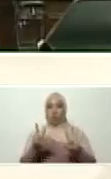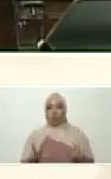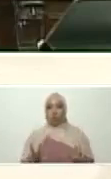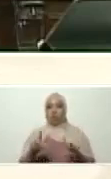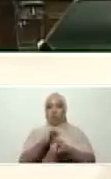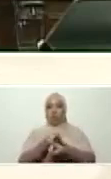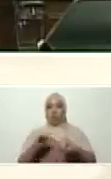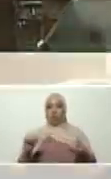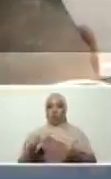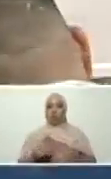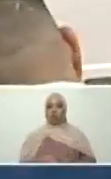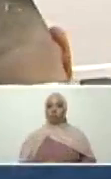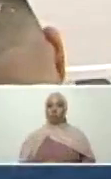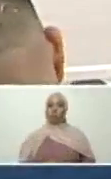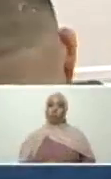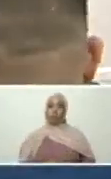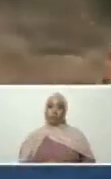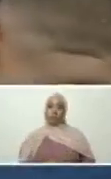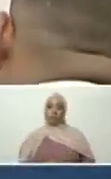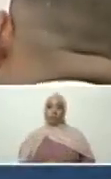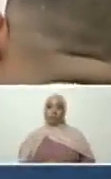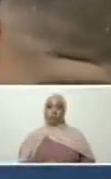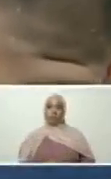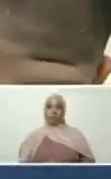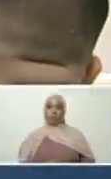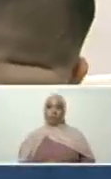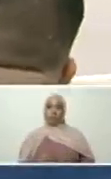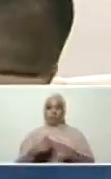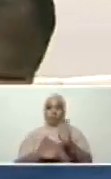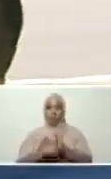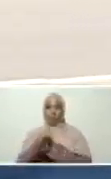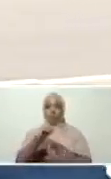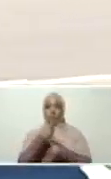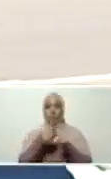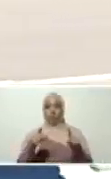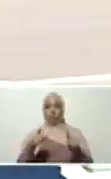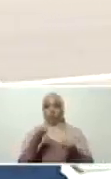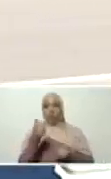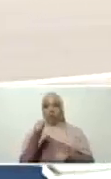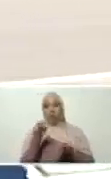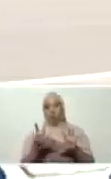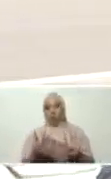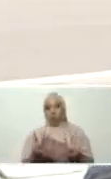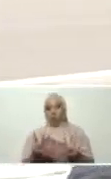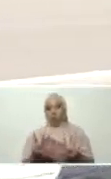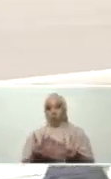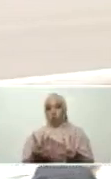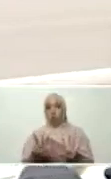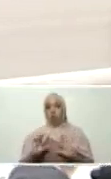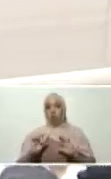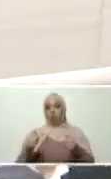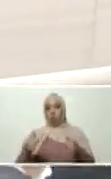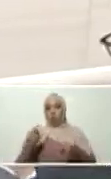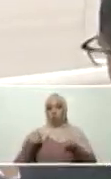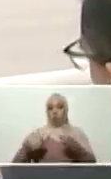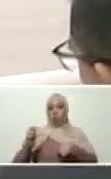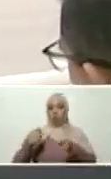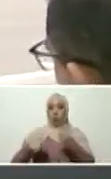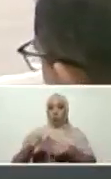completicos en su desarrollo. Pero en esos 18 motores está la base económica